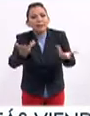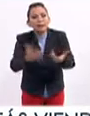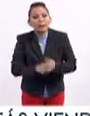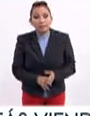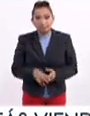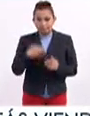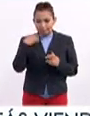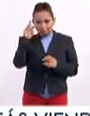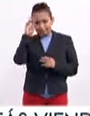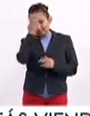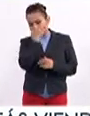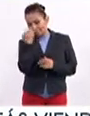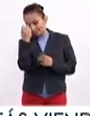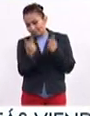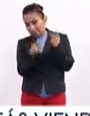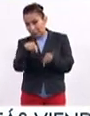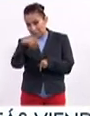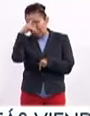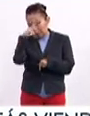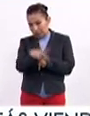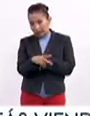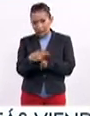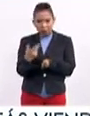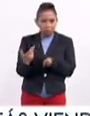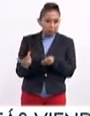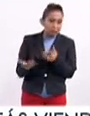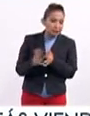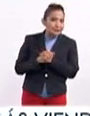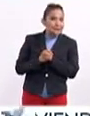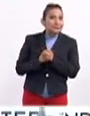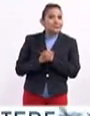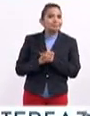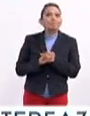los indicadores de nuestro país no son